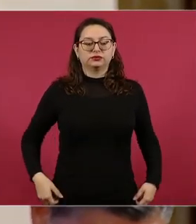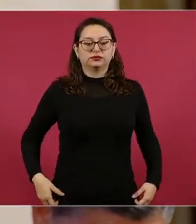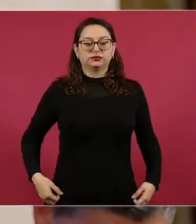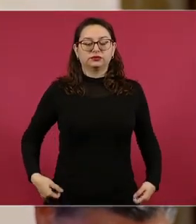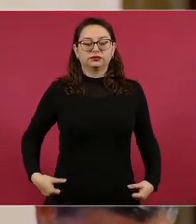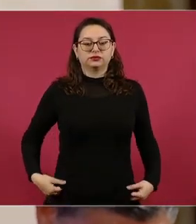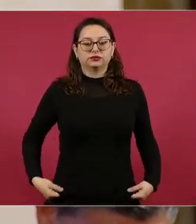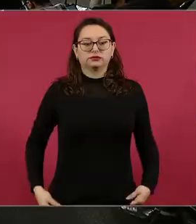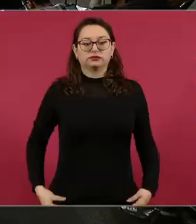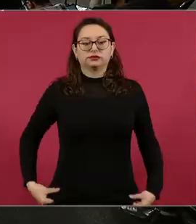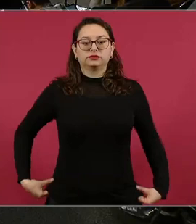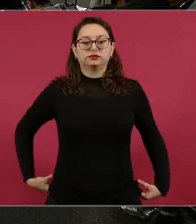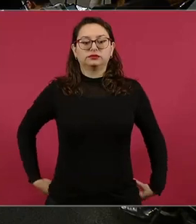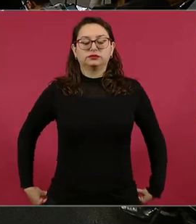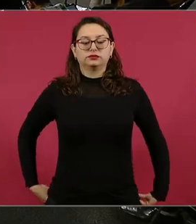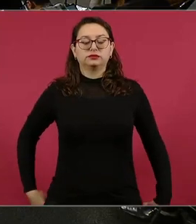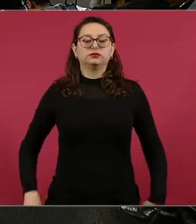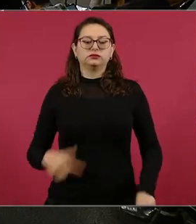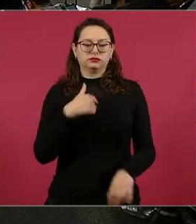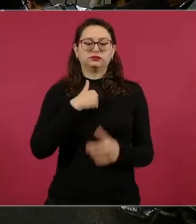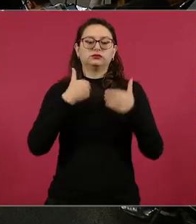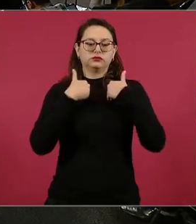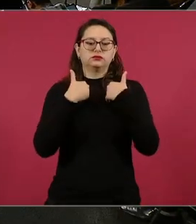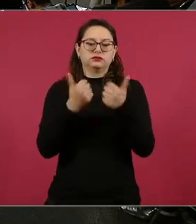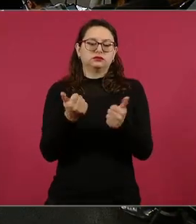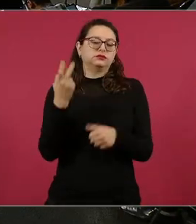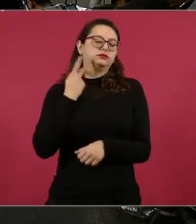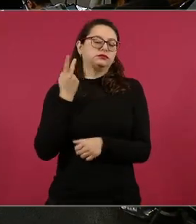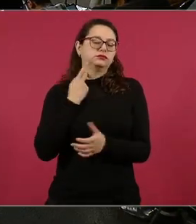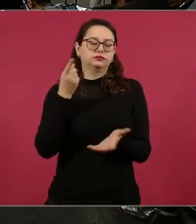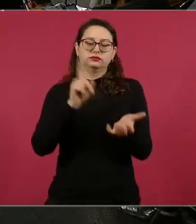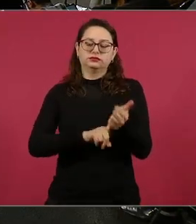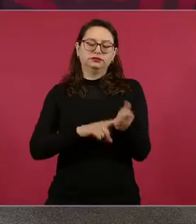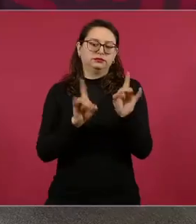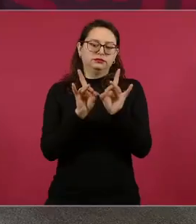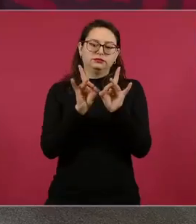Yo entiendo que así son estas cosas, ¿no?